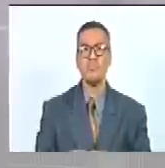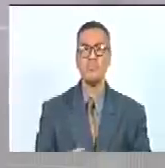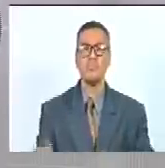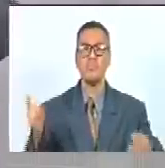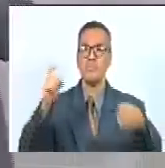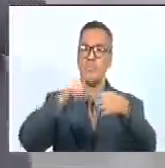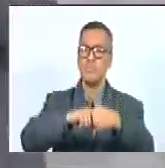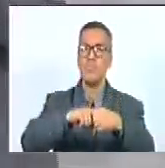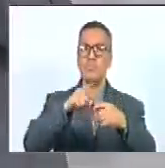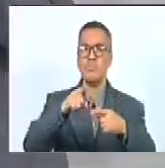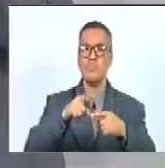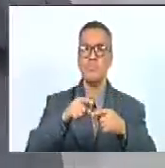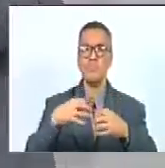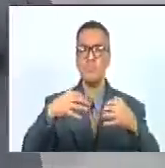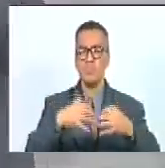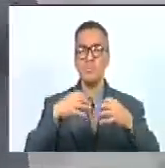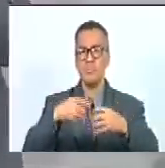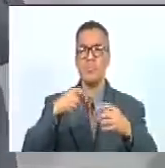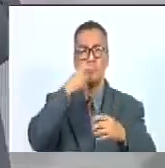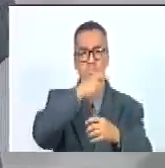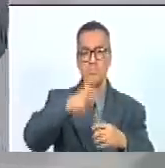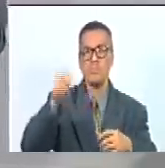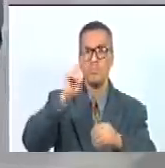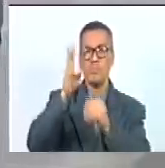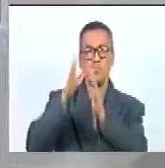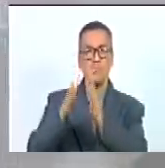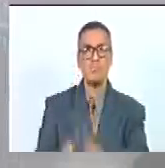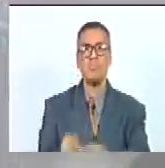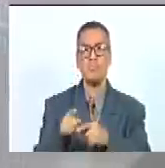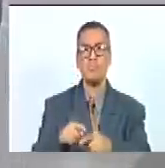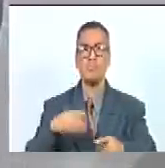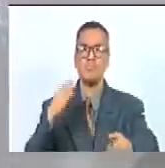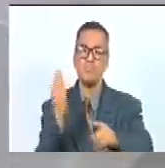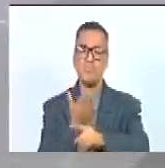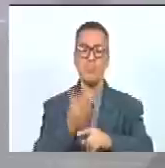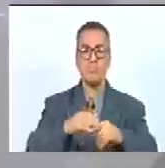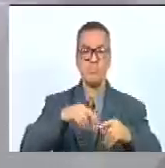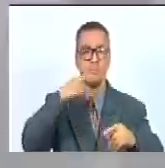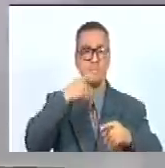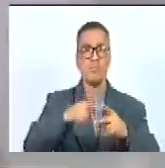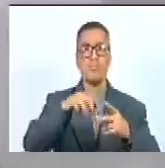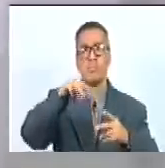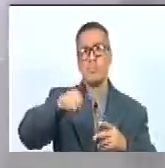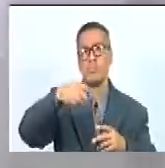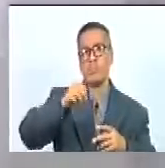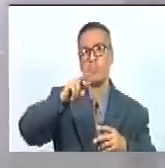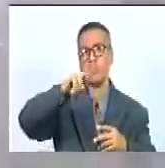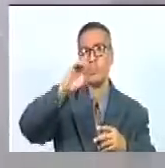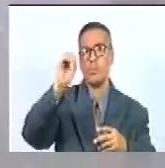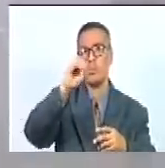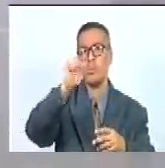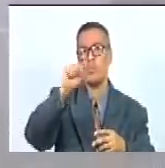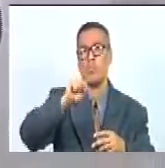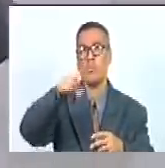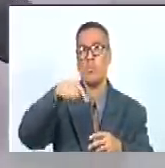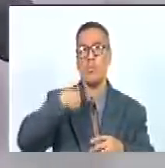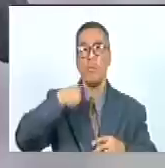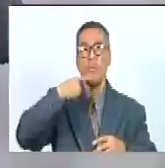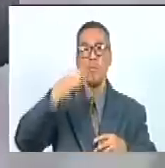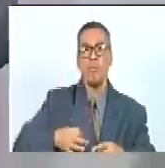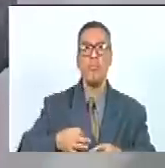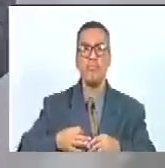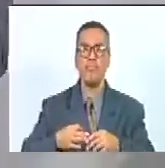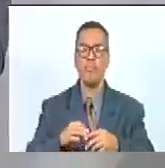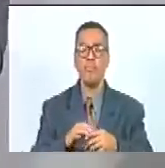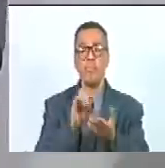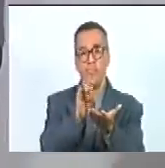incorporó a las luchas del pueblo de Venezuela en contra de la dictadura de Marcos Pérez Jiménez. Y eso le valió la